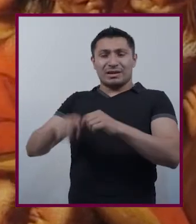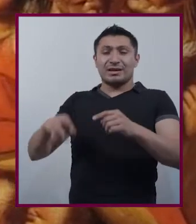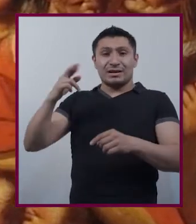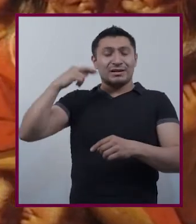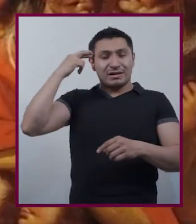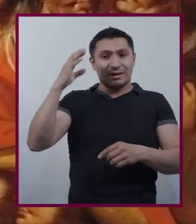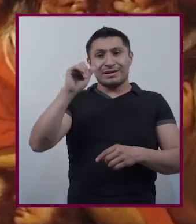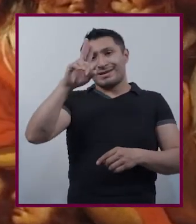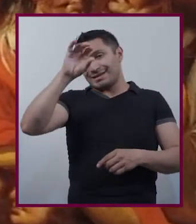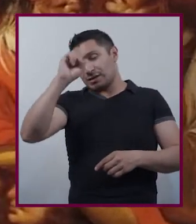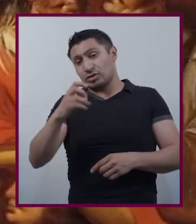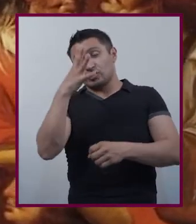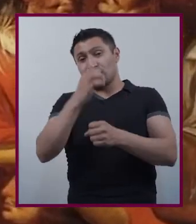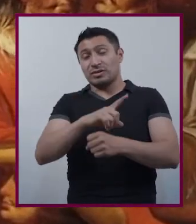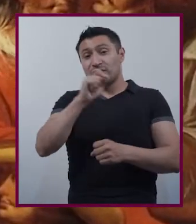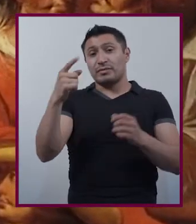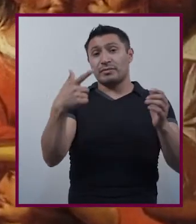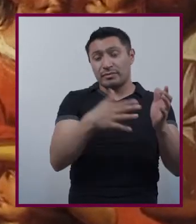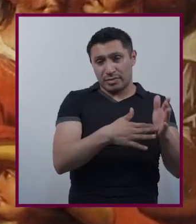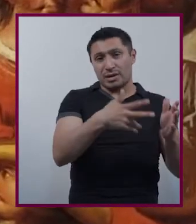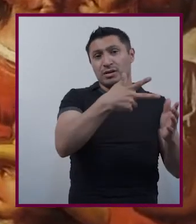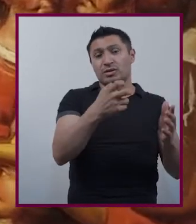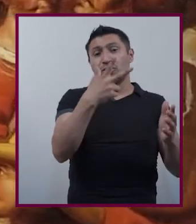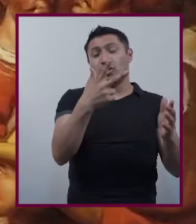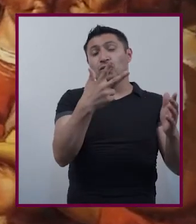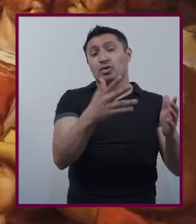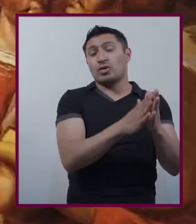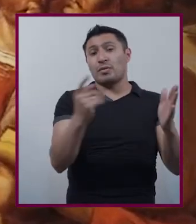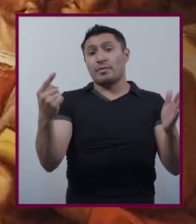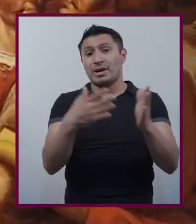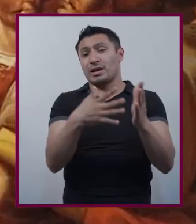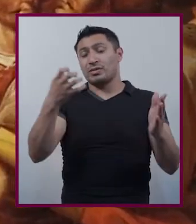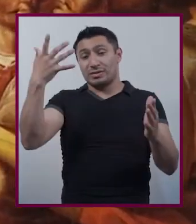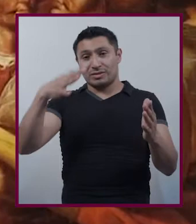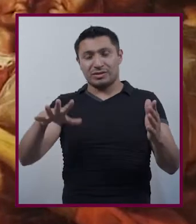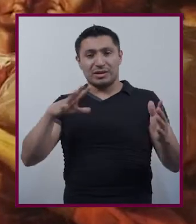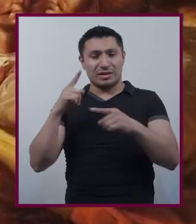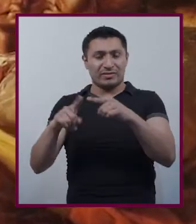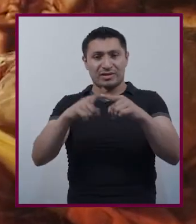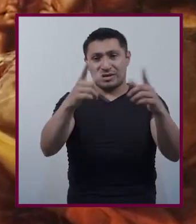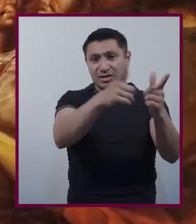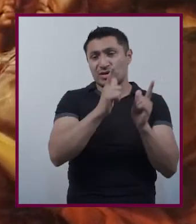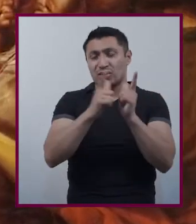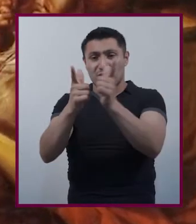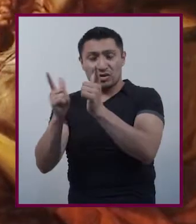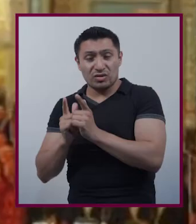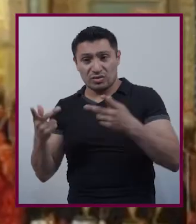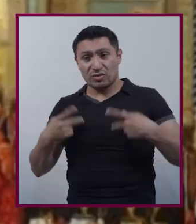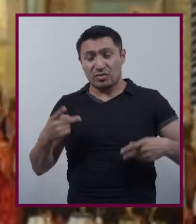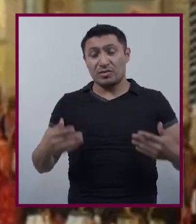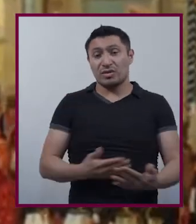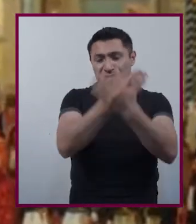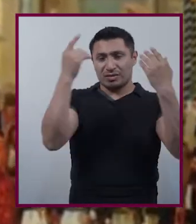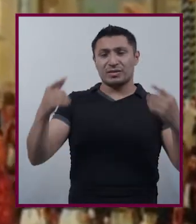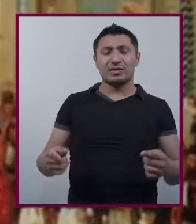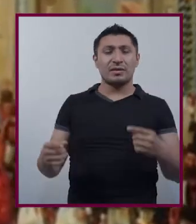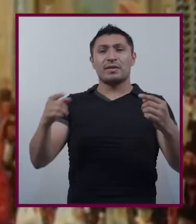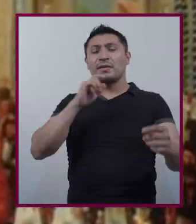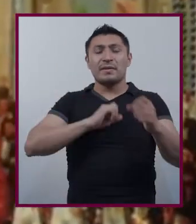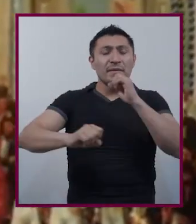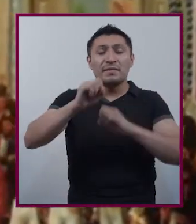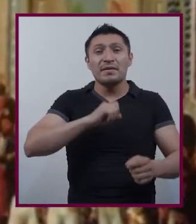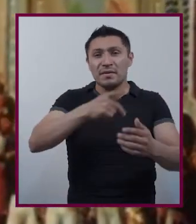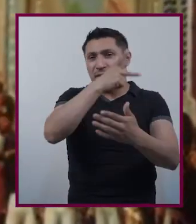1808 y 1810, en la Nueva España, diversos grupos de criollos comenzaron a conspirar para combatir a los peninsulares